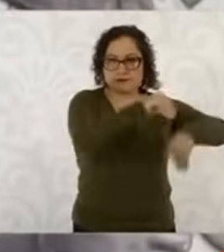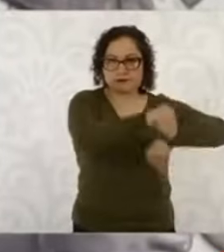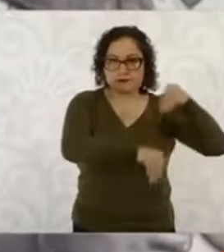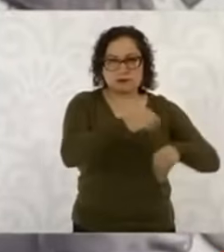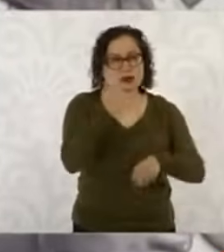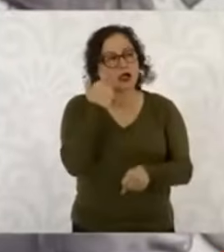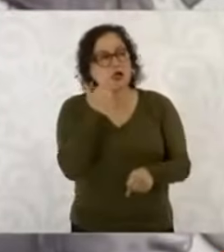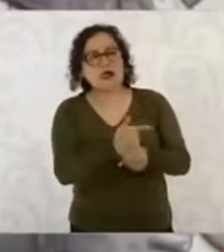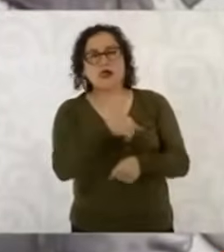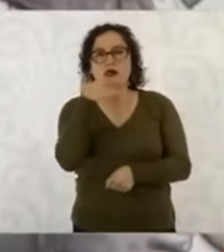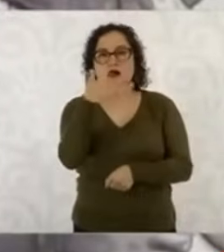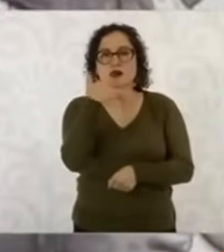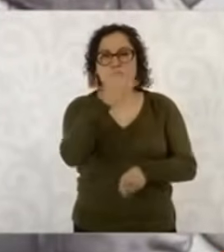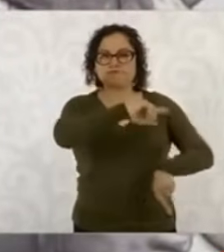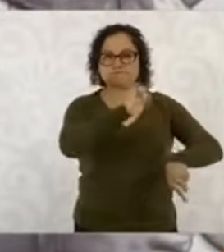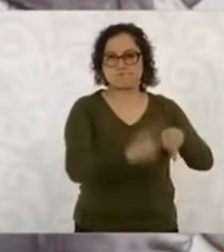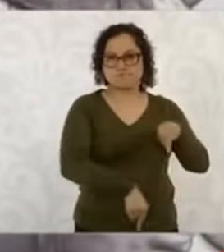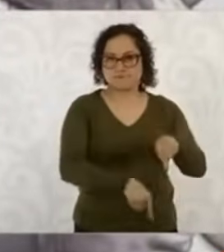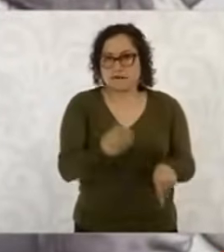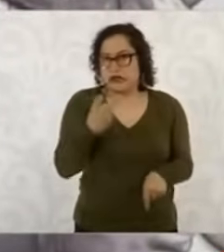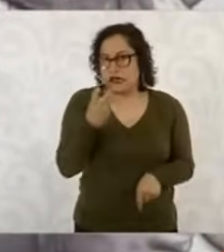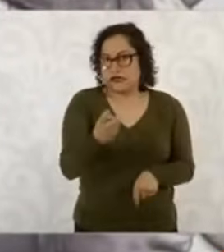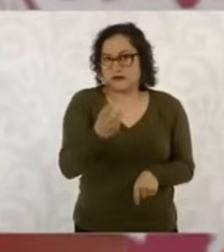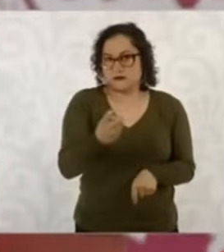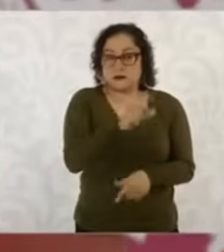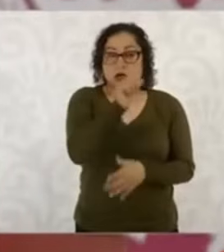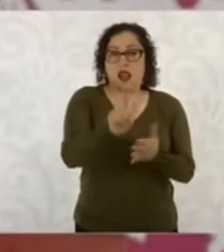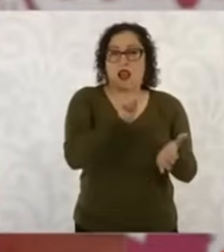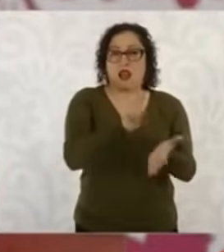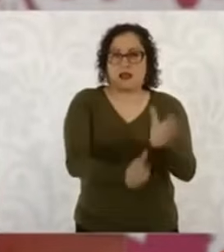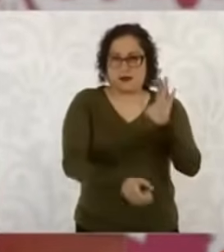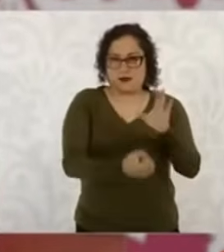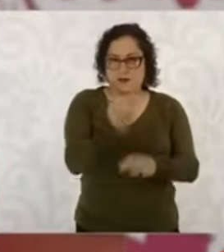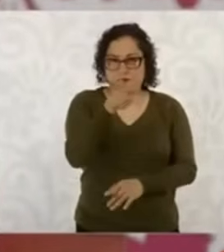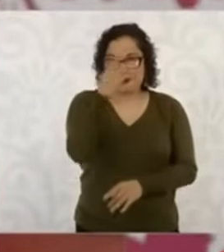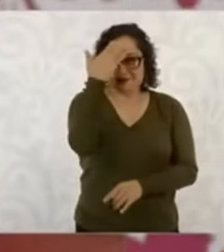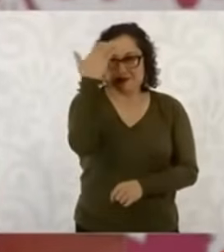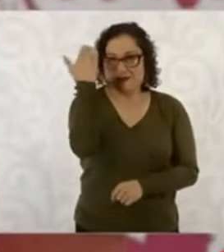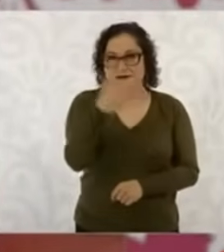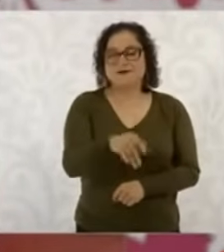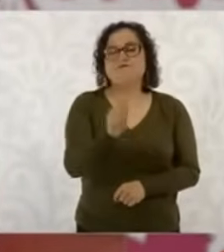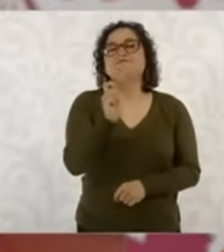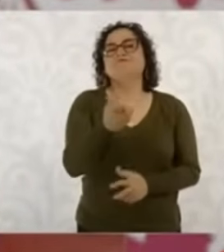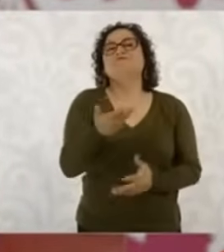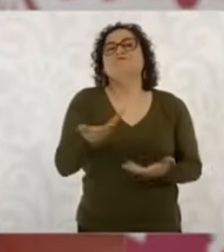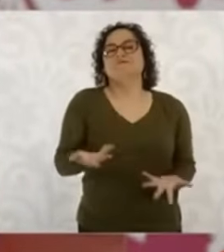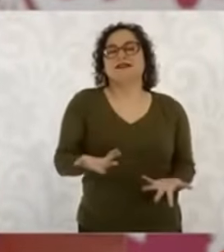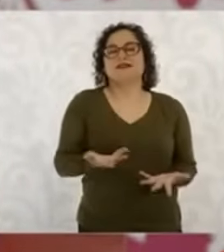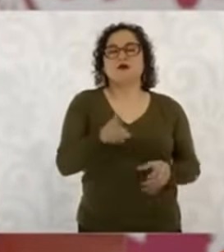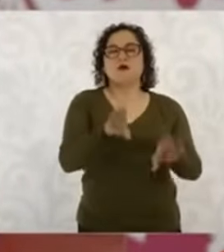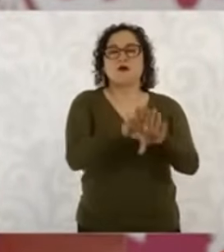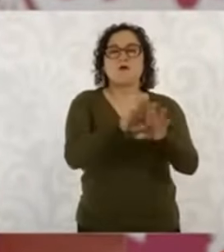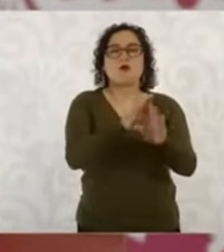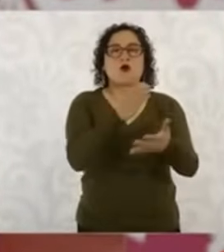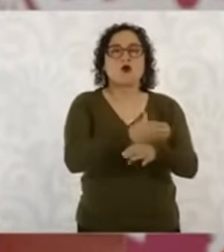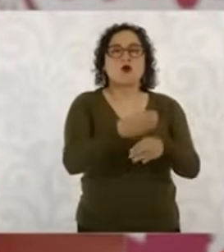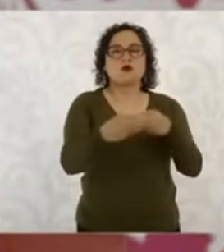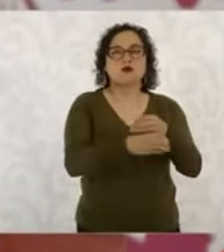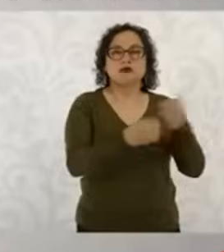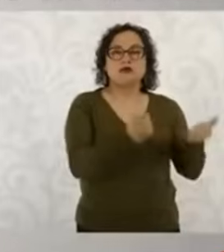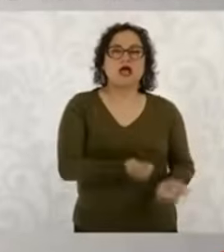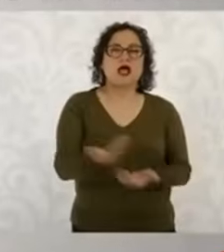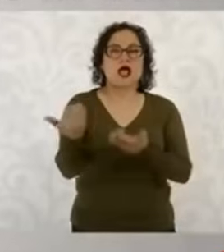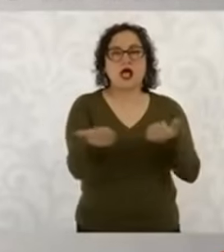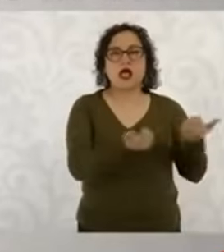a erradicarlo con esta ley. Que no haya salidas legales para poder justificar la